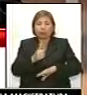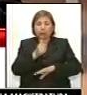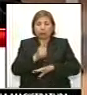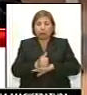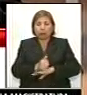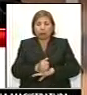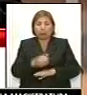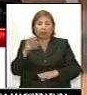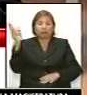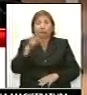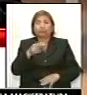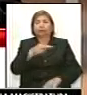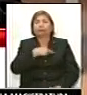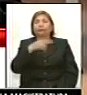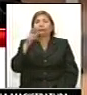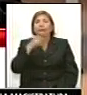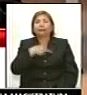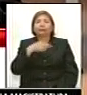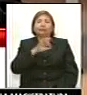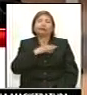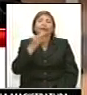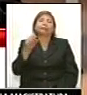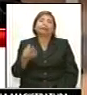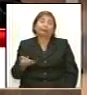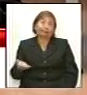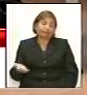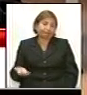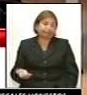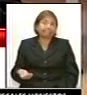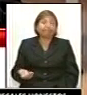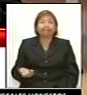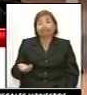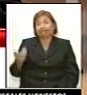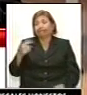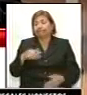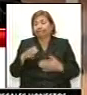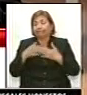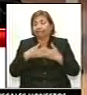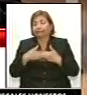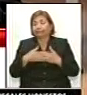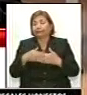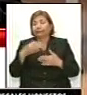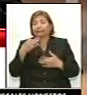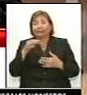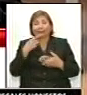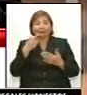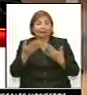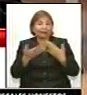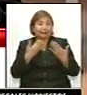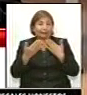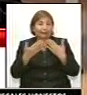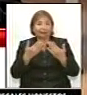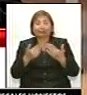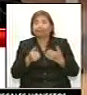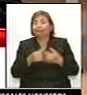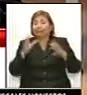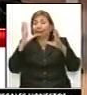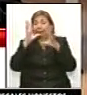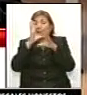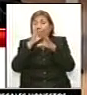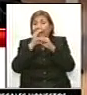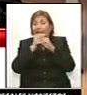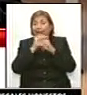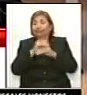al pararrayos del Espíritu Santo, y él se acerca, y siempre habían estas conversaciones pues nocturnas.